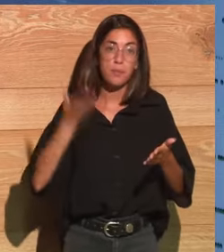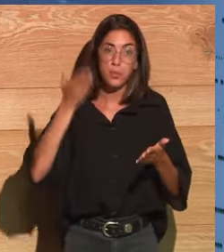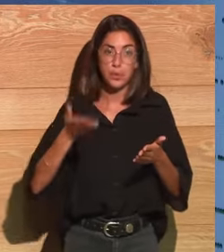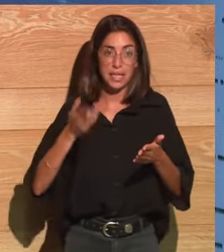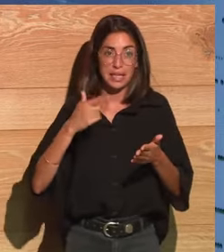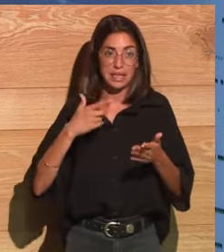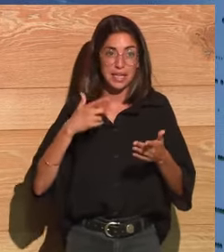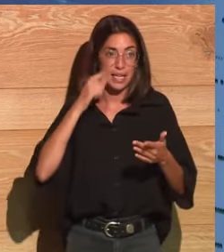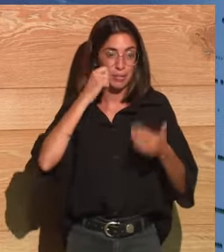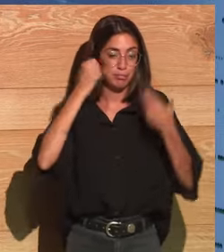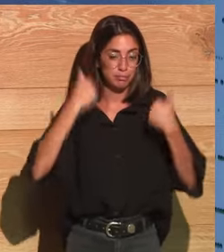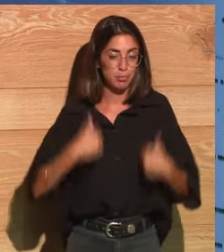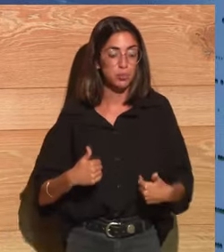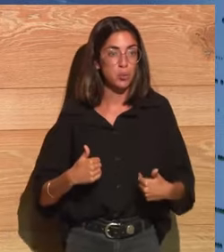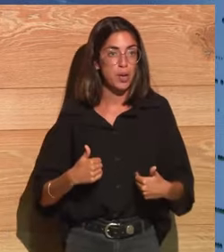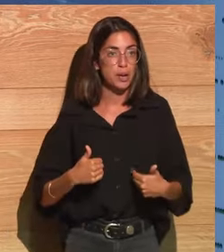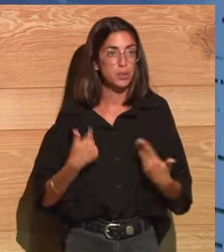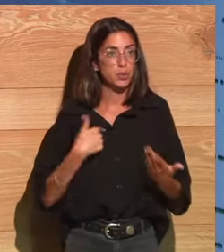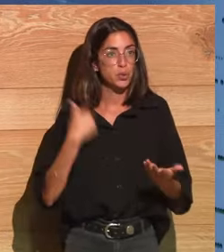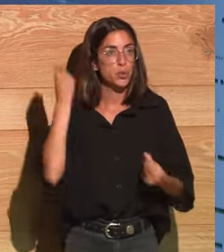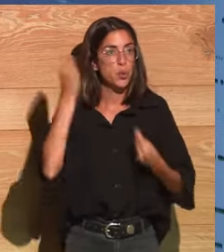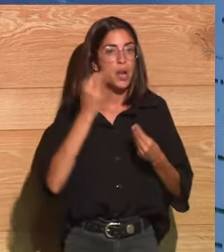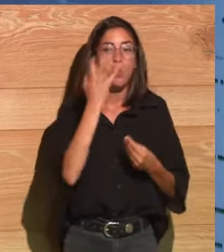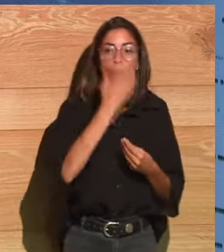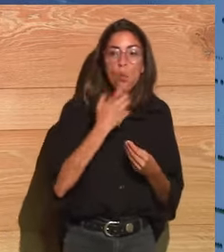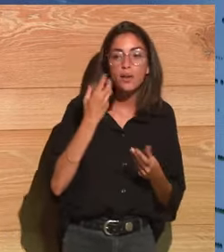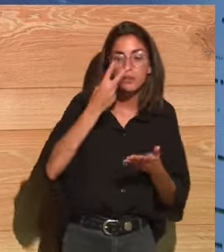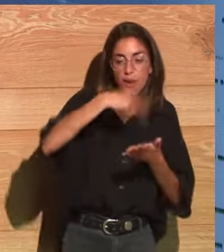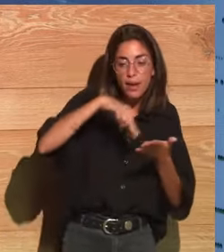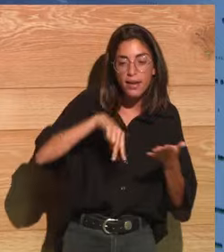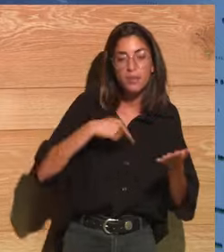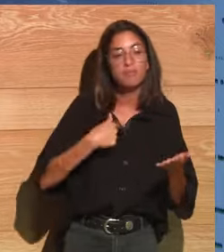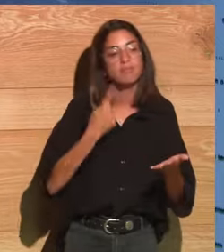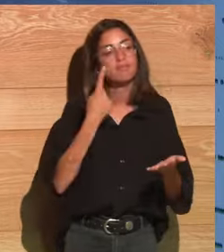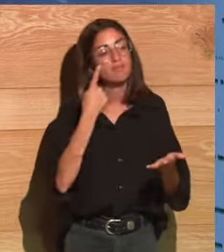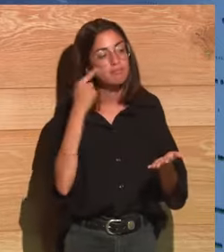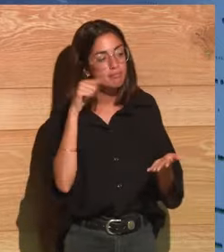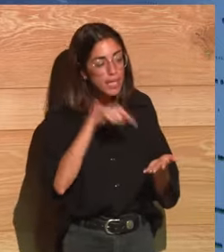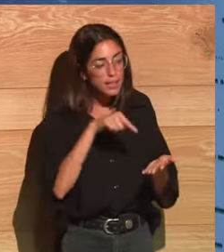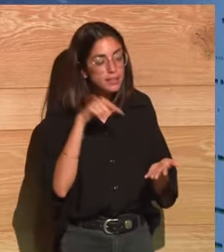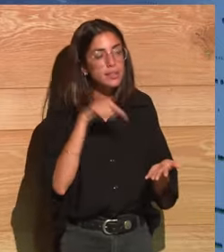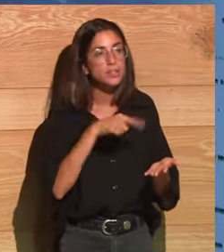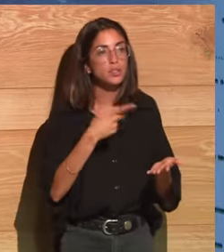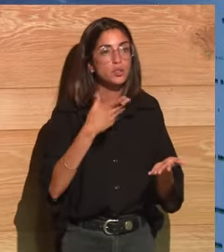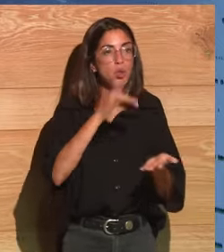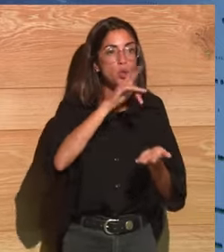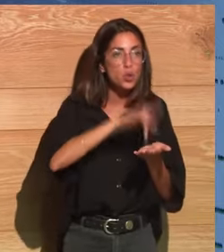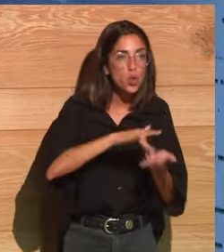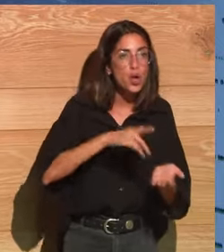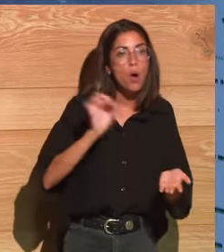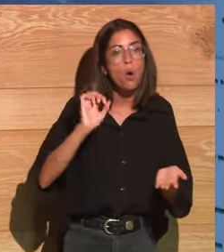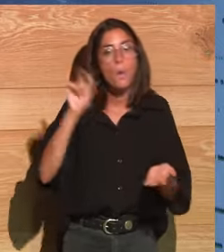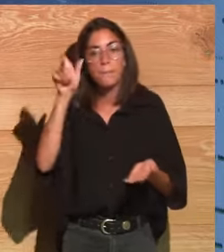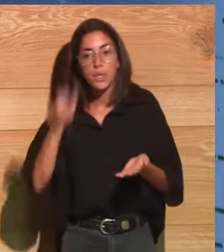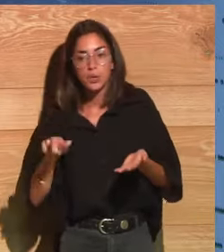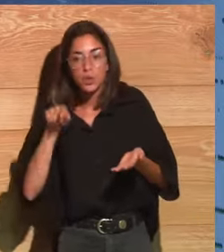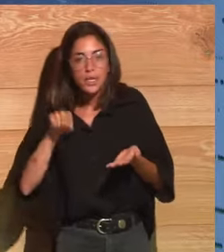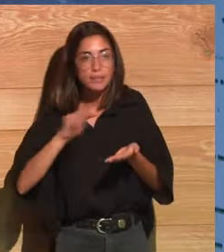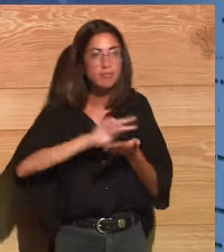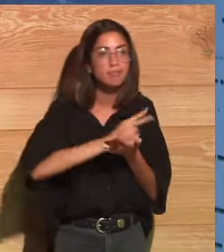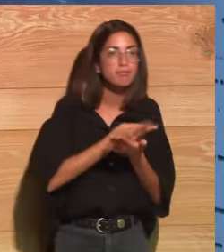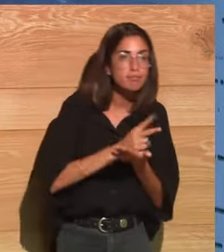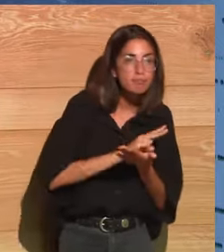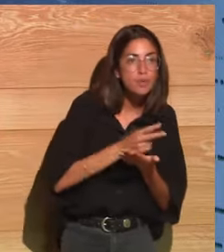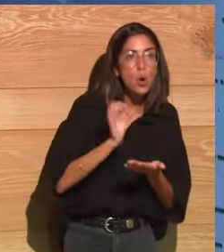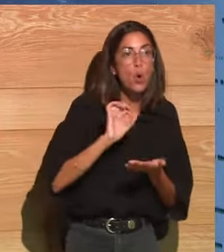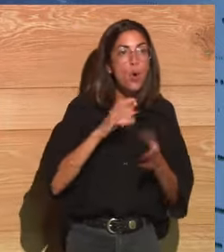muchos paralelos, o leyendo cuentos, comprendía cosas de, ¿ves? Pues esto sucede por algo, esta persona que tenía insomnio, o cómo trata esta tribu a los